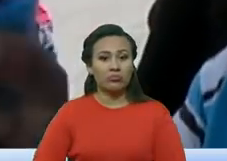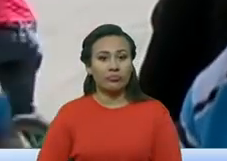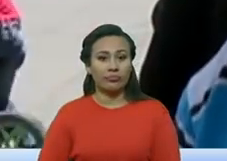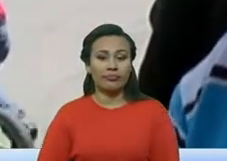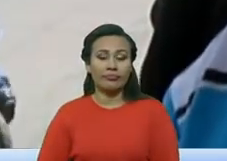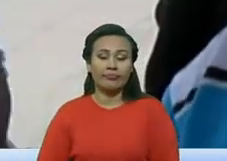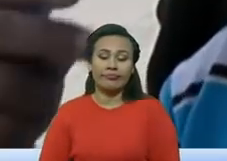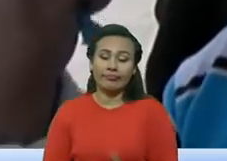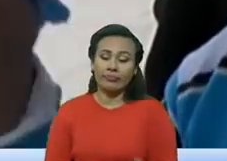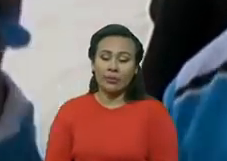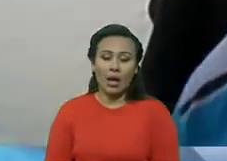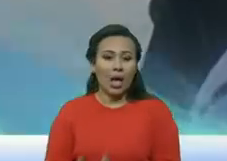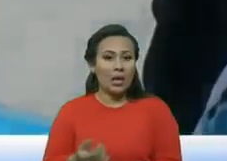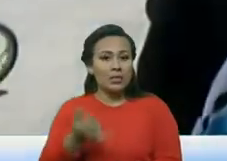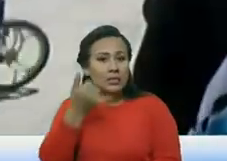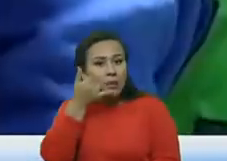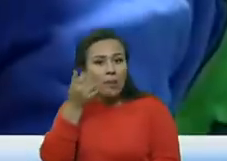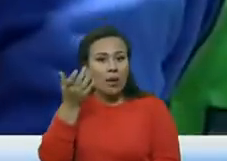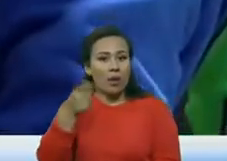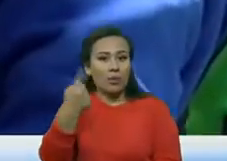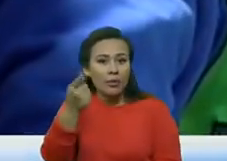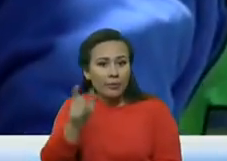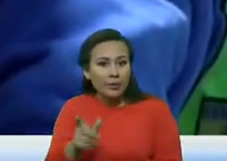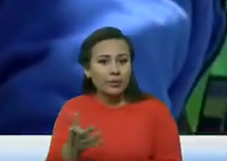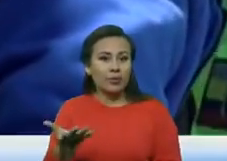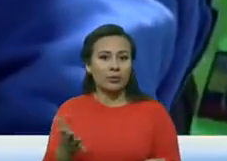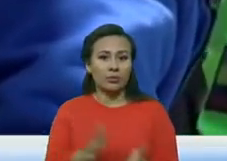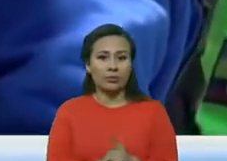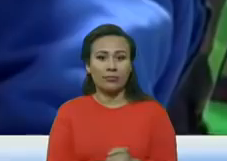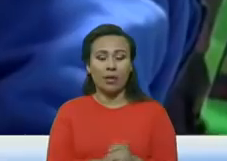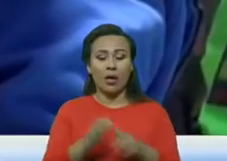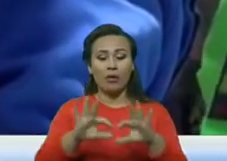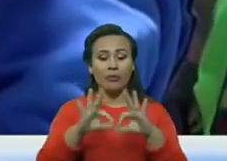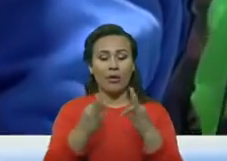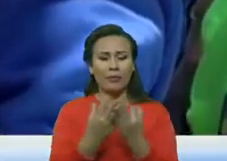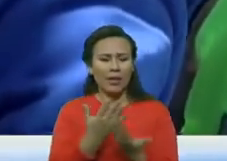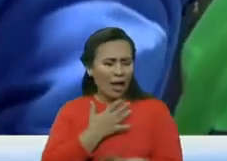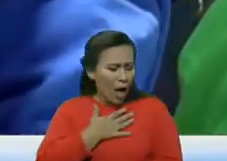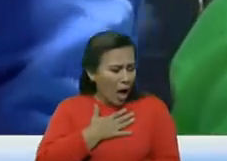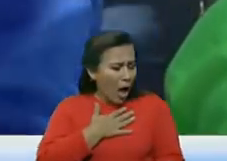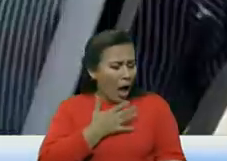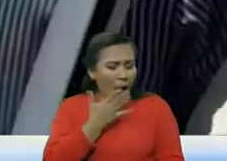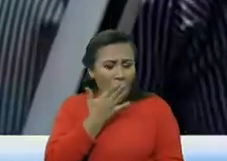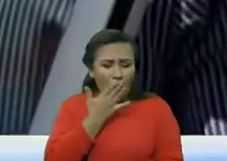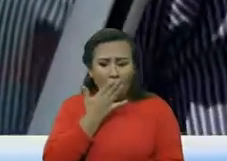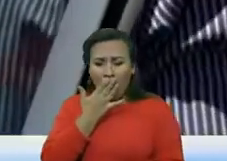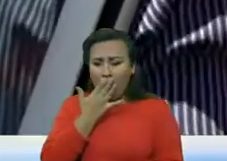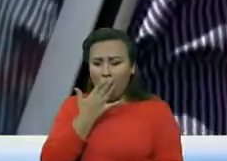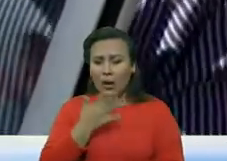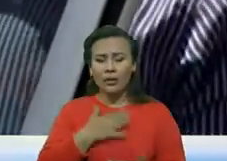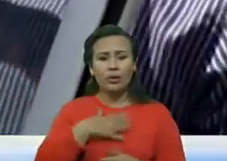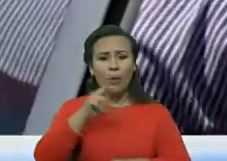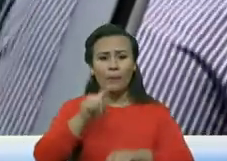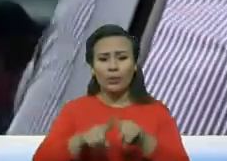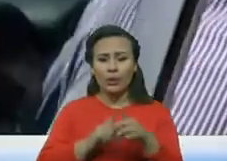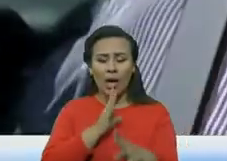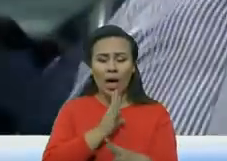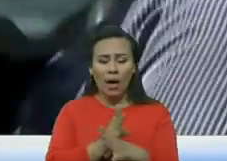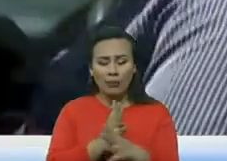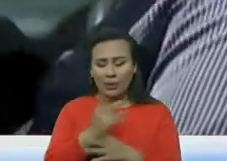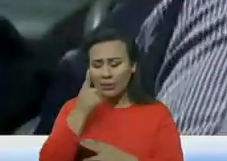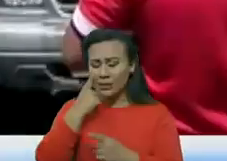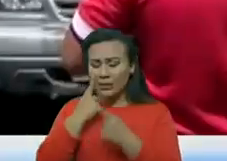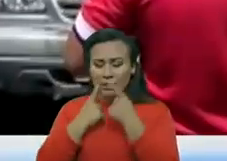debía auxiliar o llamar a alguien. Sus familiares, desconcertados ante el fatal cuadro, no se pronunciaron. Las